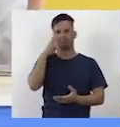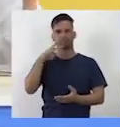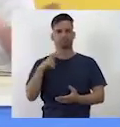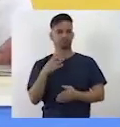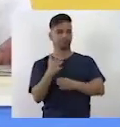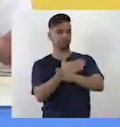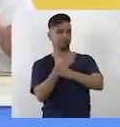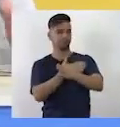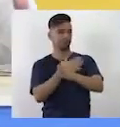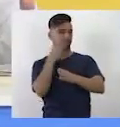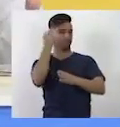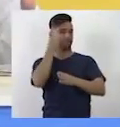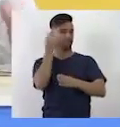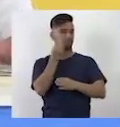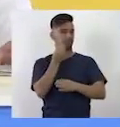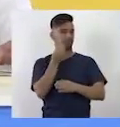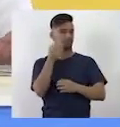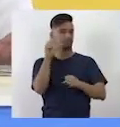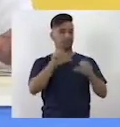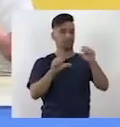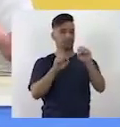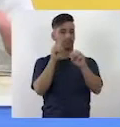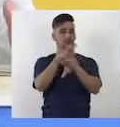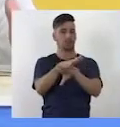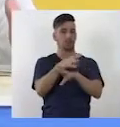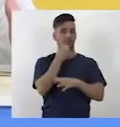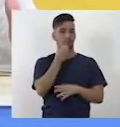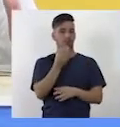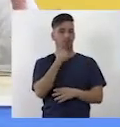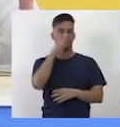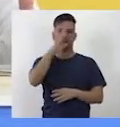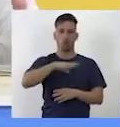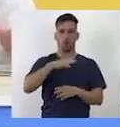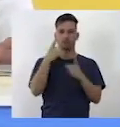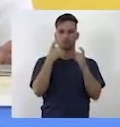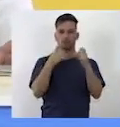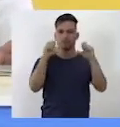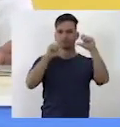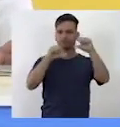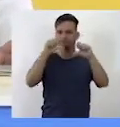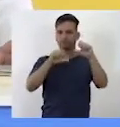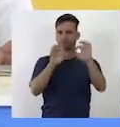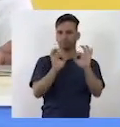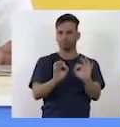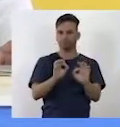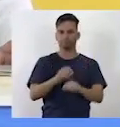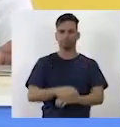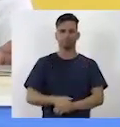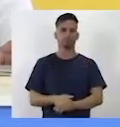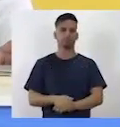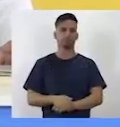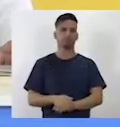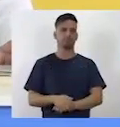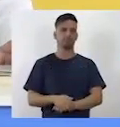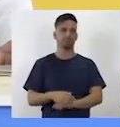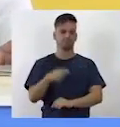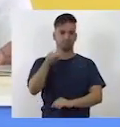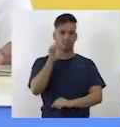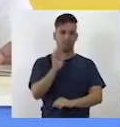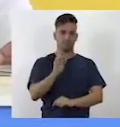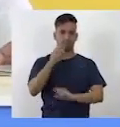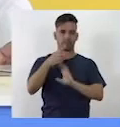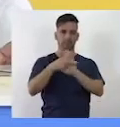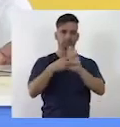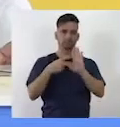predecir si una reacción química puede ocurrir sin necesidad de hacer un experimento y ese es el